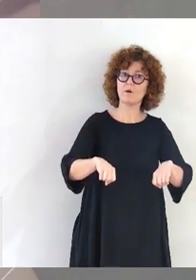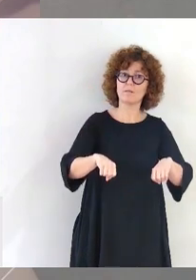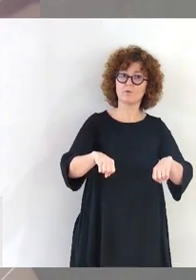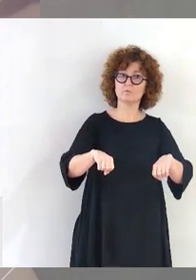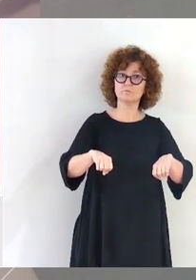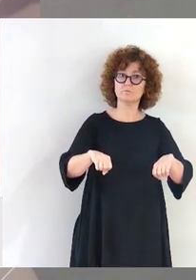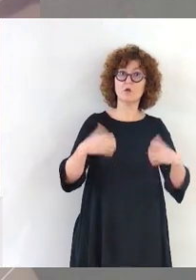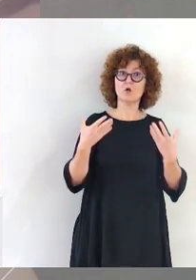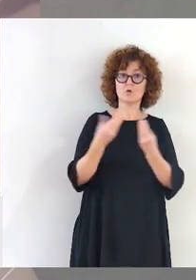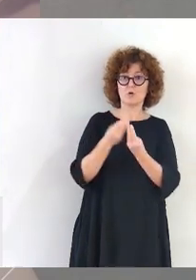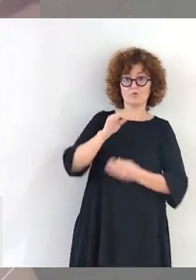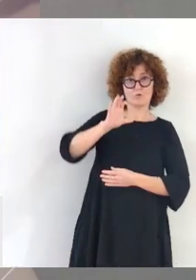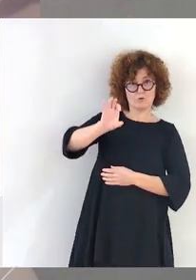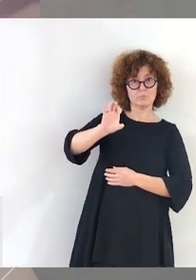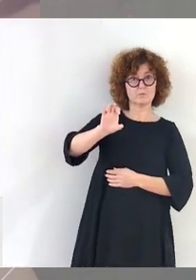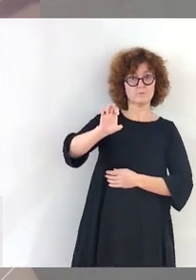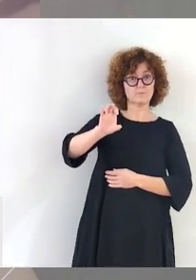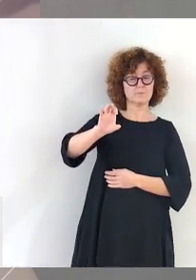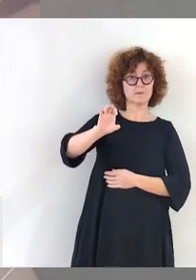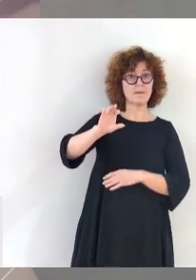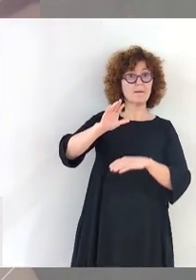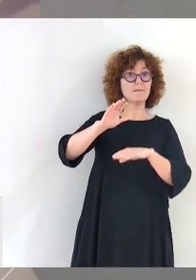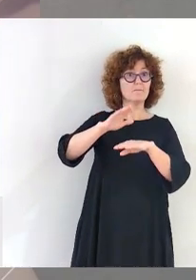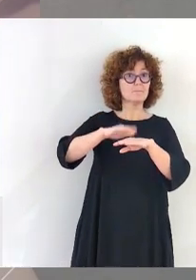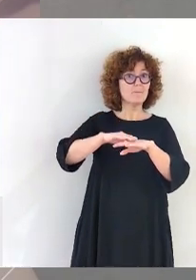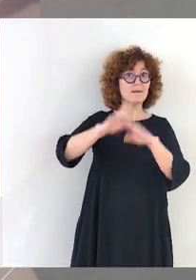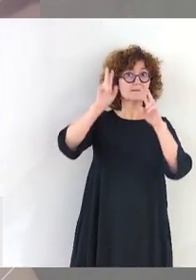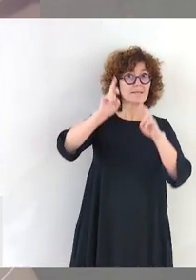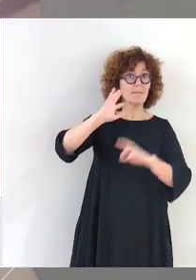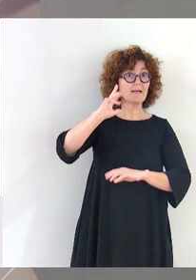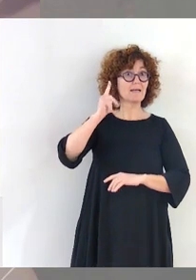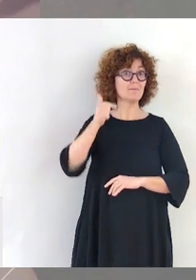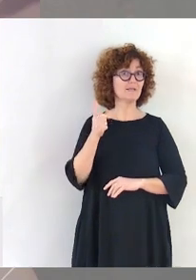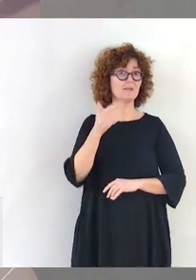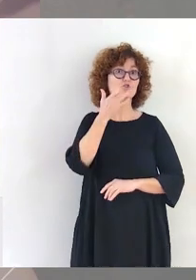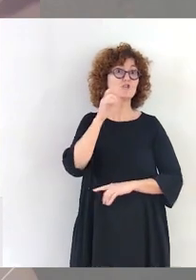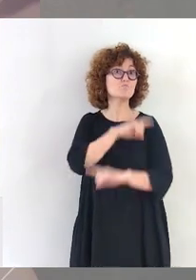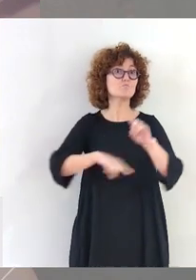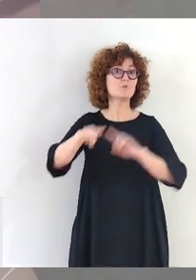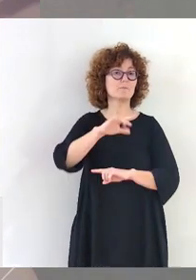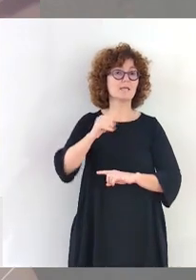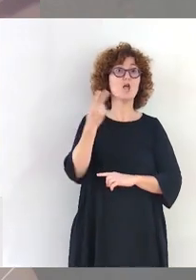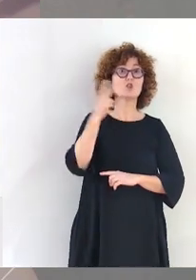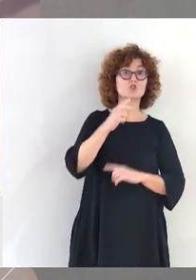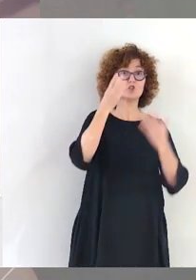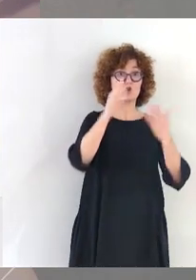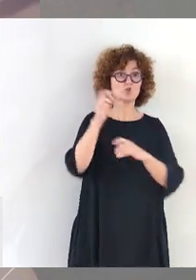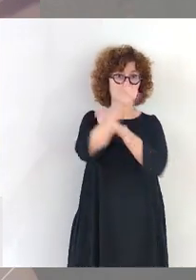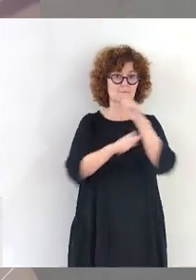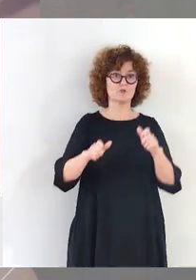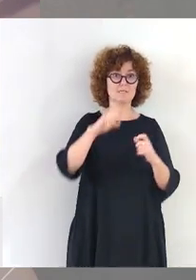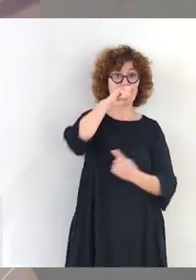nación estado de tubalu para permitir que por motivos climáticos un 280 personas cada